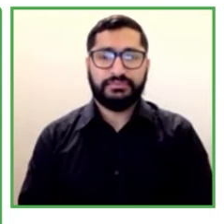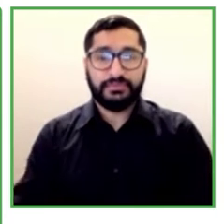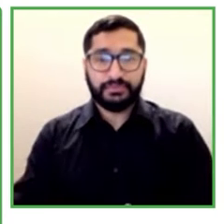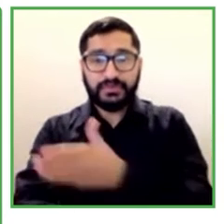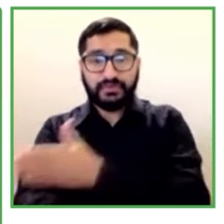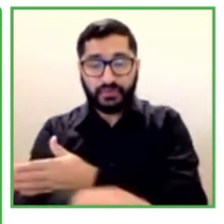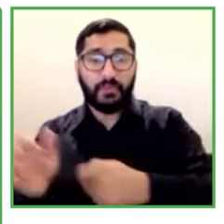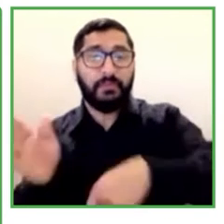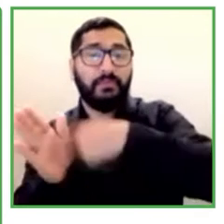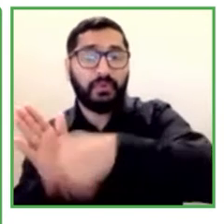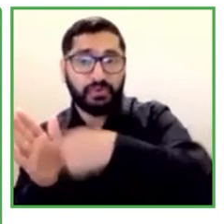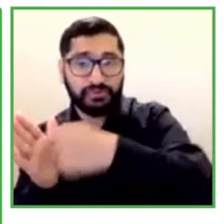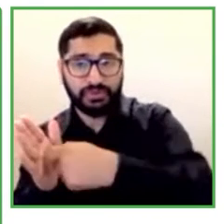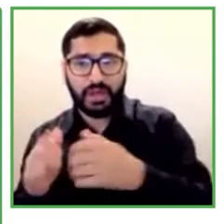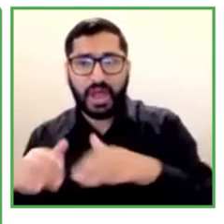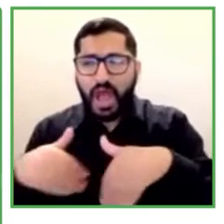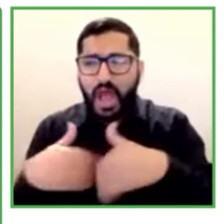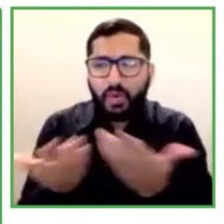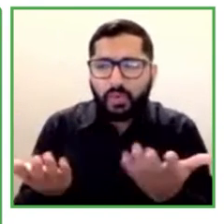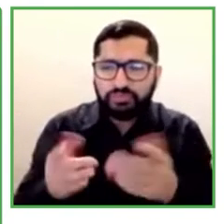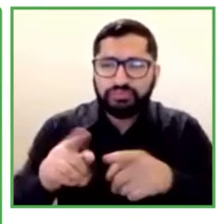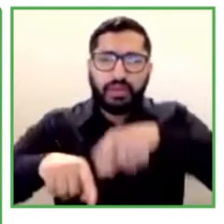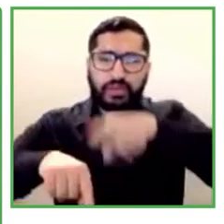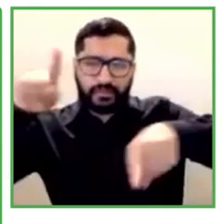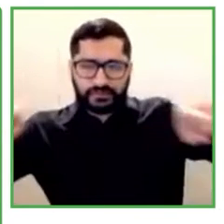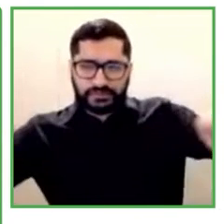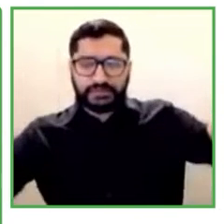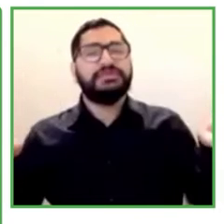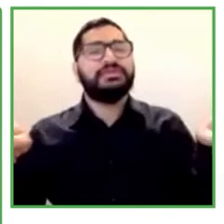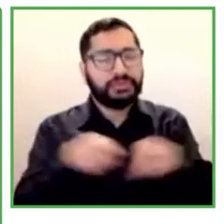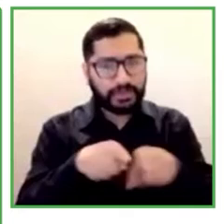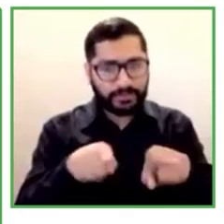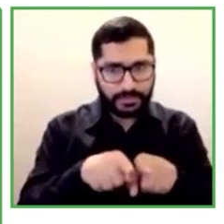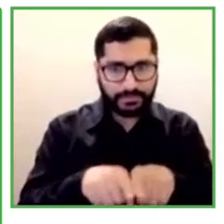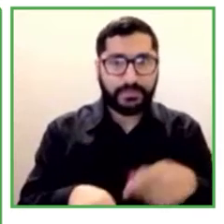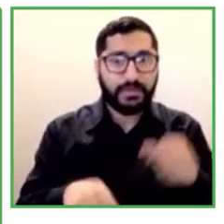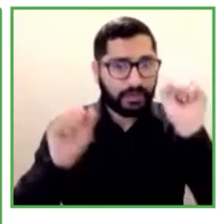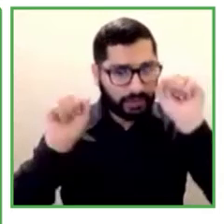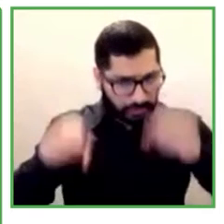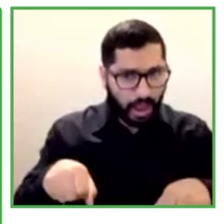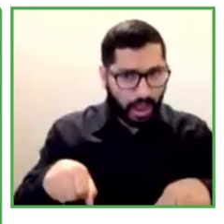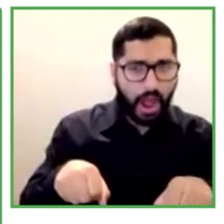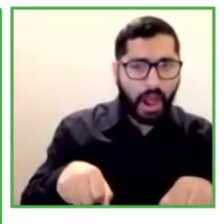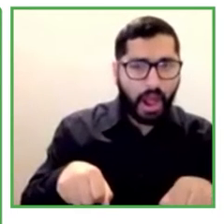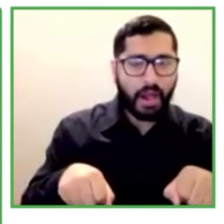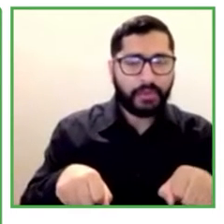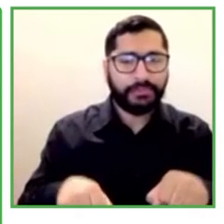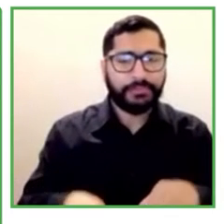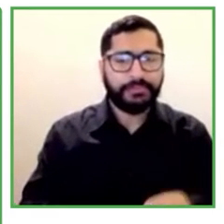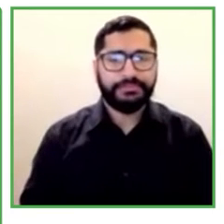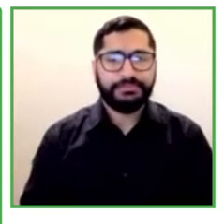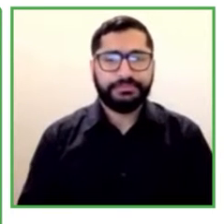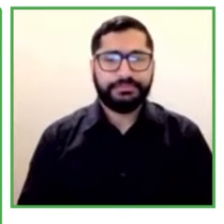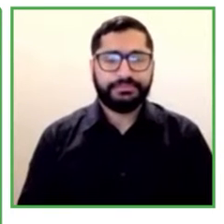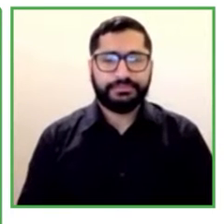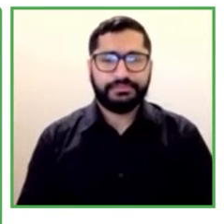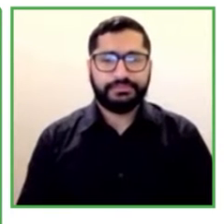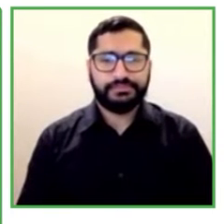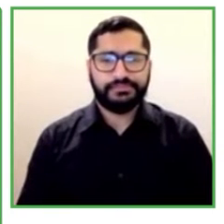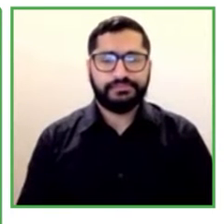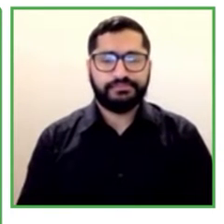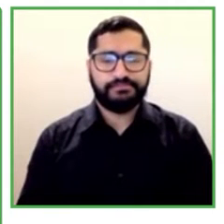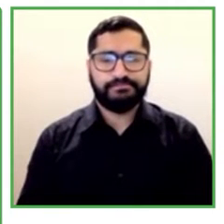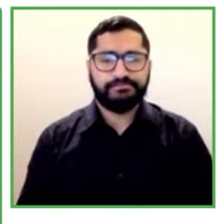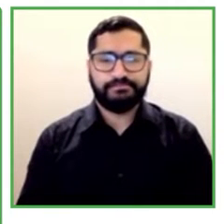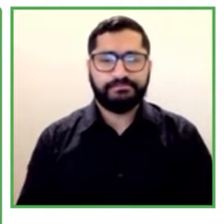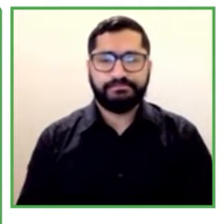Y pudieron emplear a 24 personas con discapacidades que fueron reclutados en distintos sectores. La conciencia de